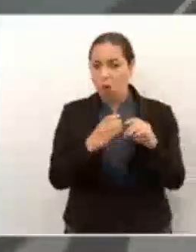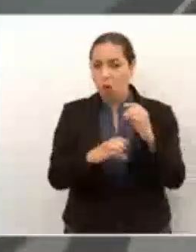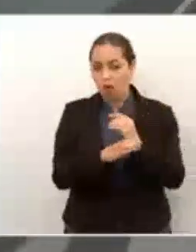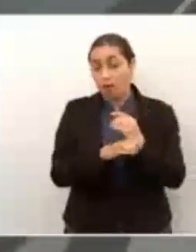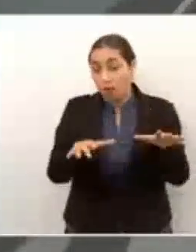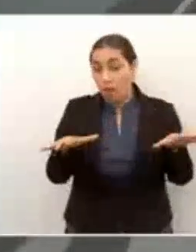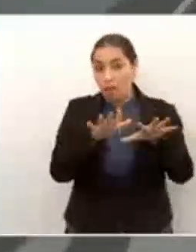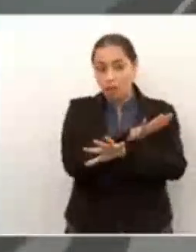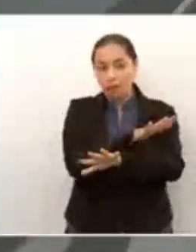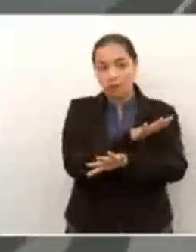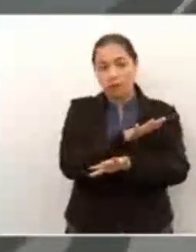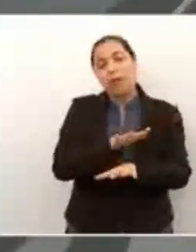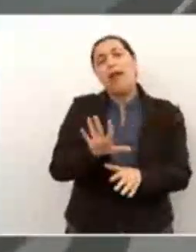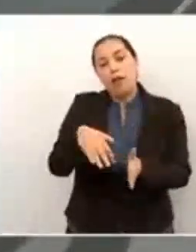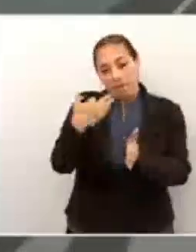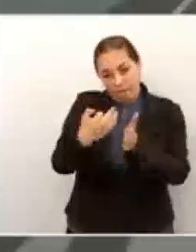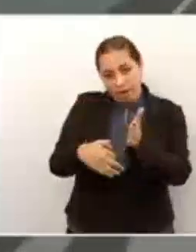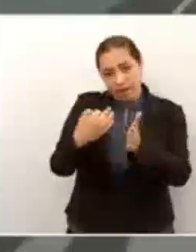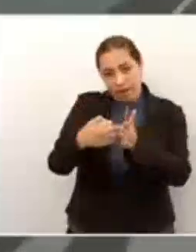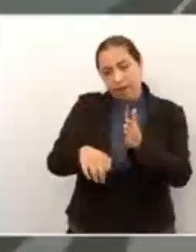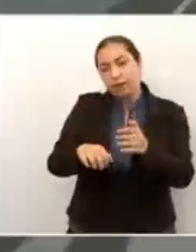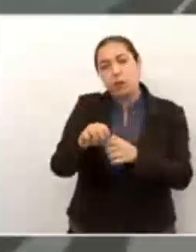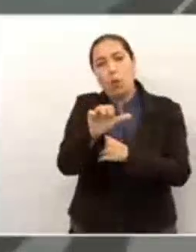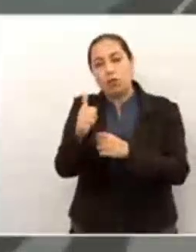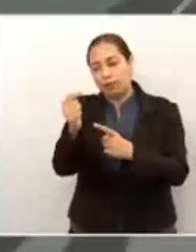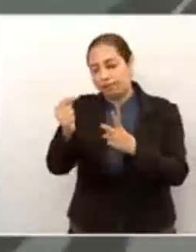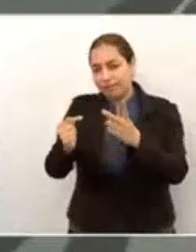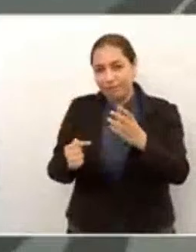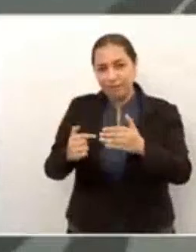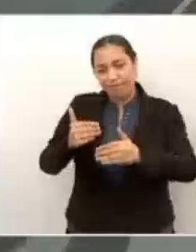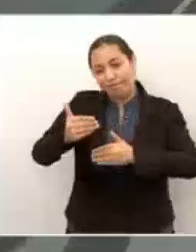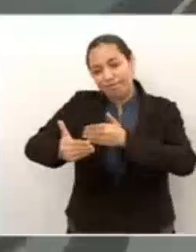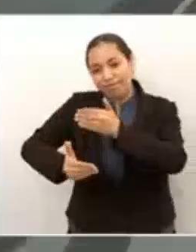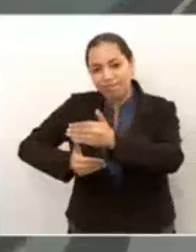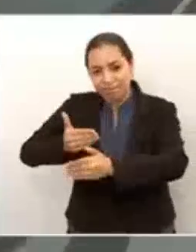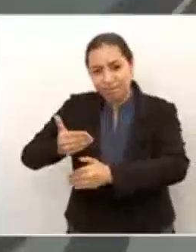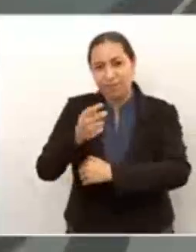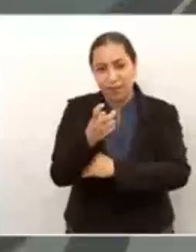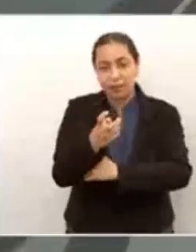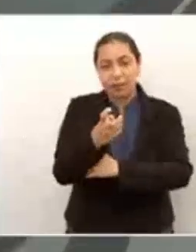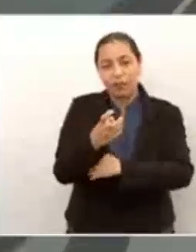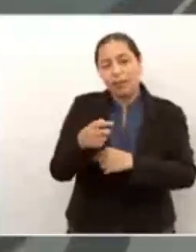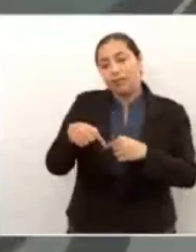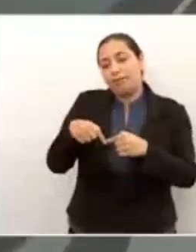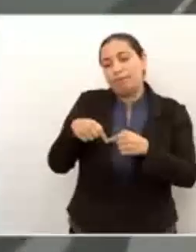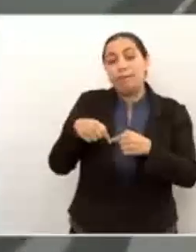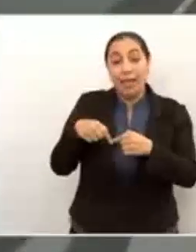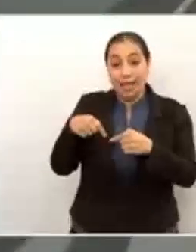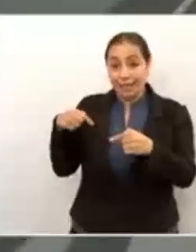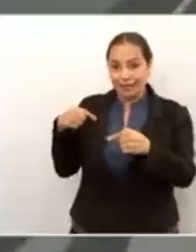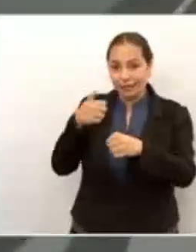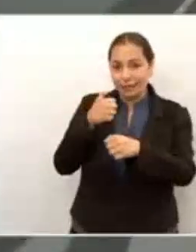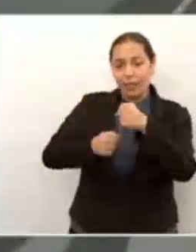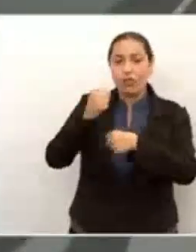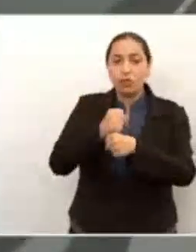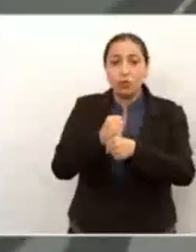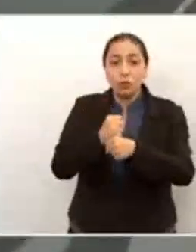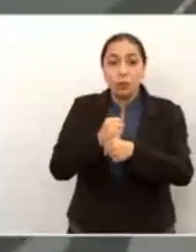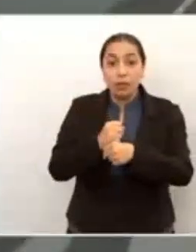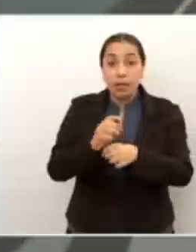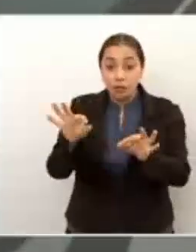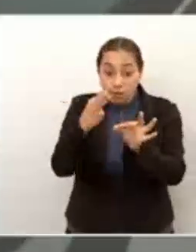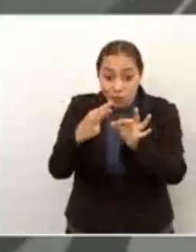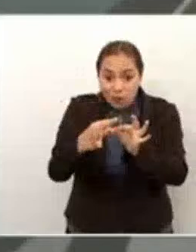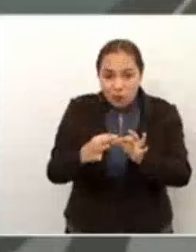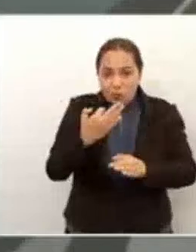que tenemos que seguir avanzando. En 6 años, pues, no se pudo hacer todo. Hay que